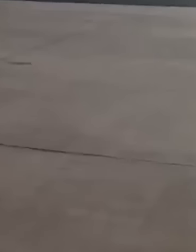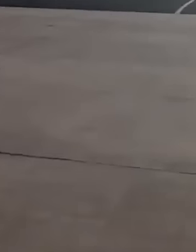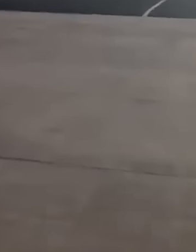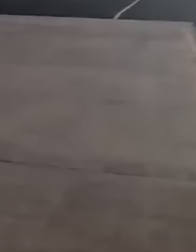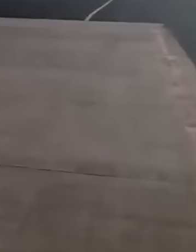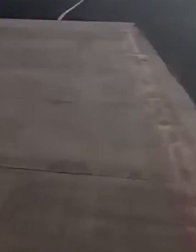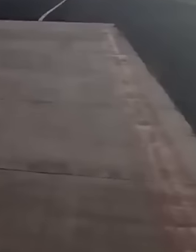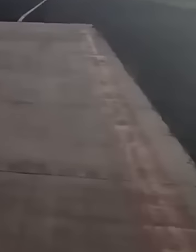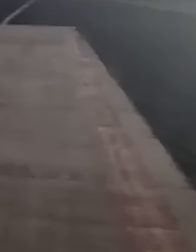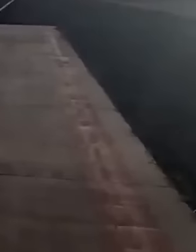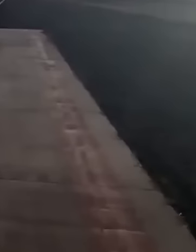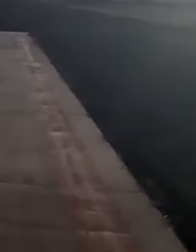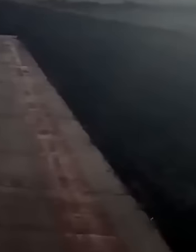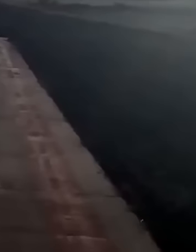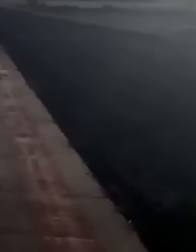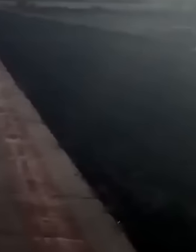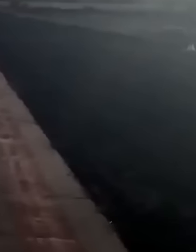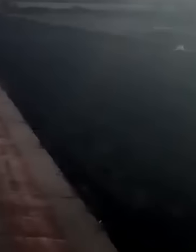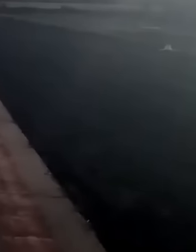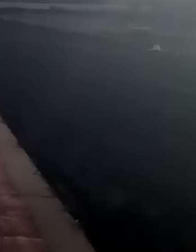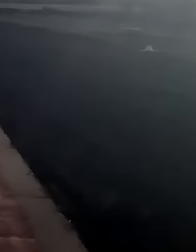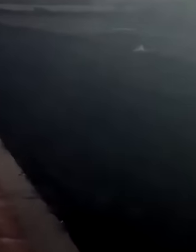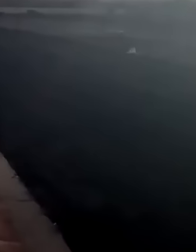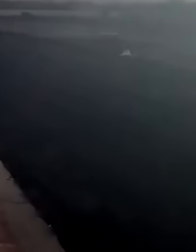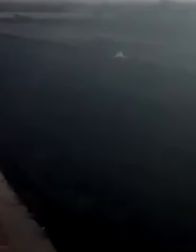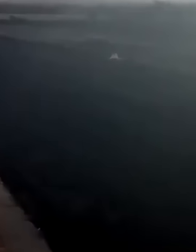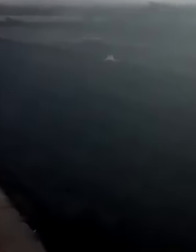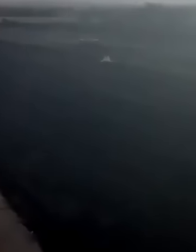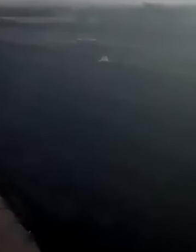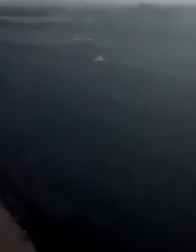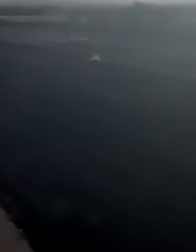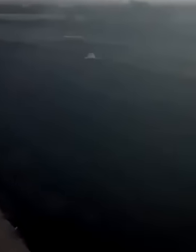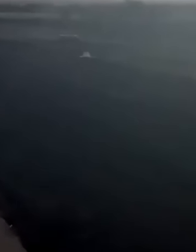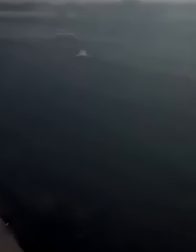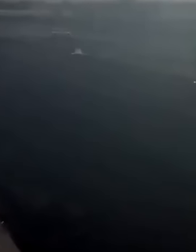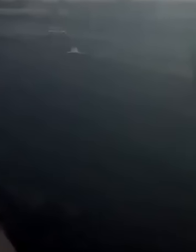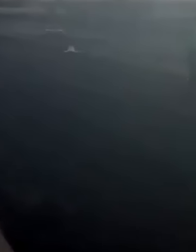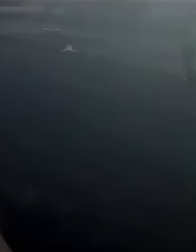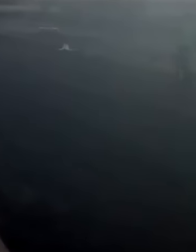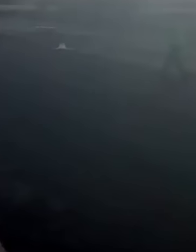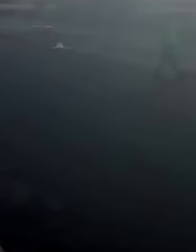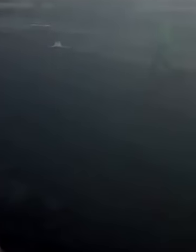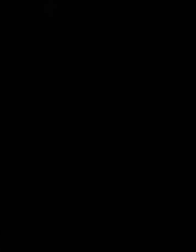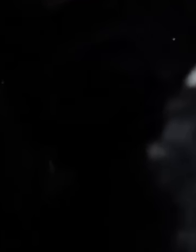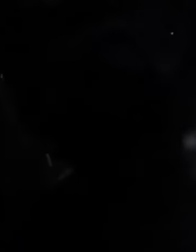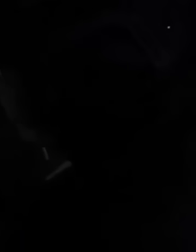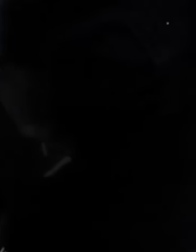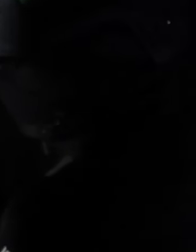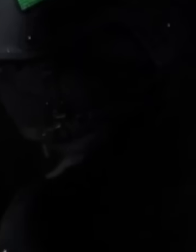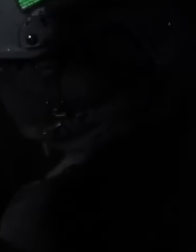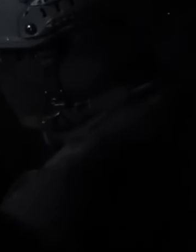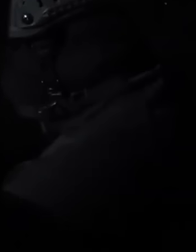puntos estratégicos como Washington, Houston, Nueva York, Pensilvania, San Antonio y San Diego. Pero veamos la imagen